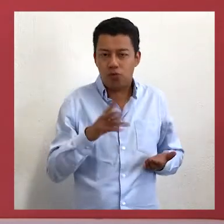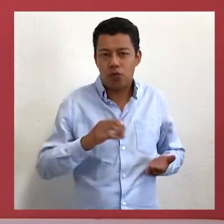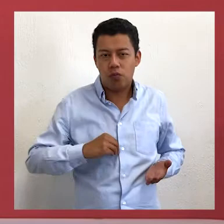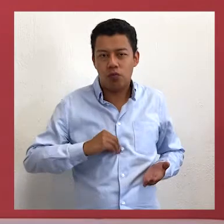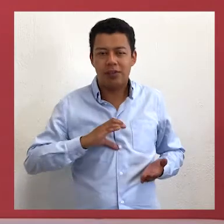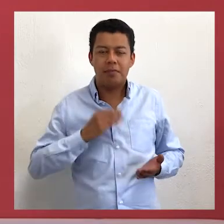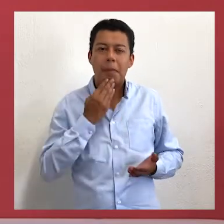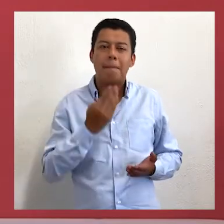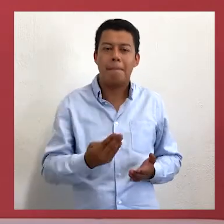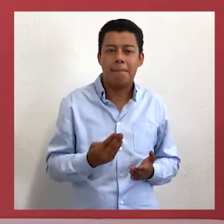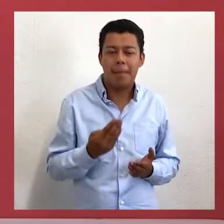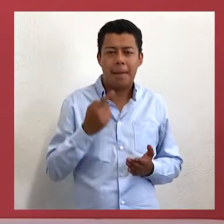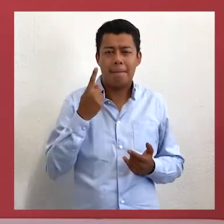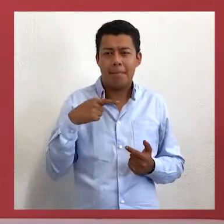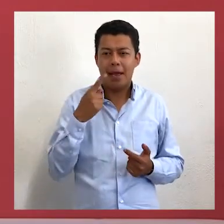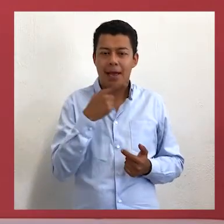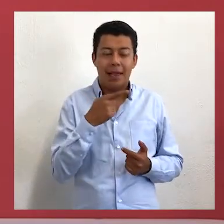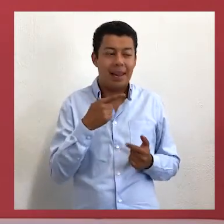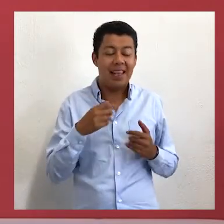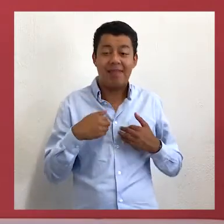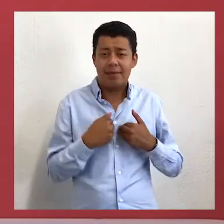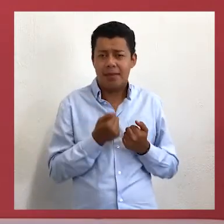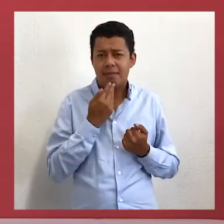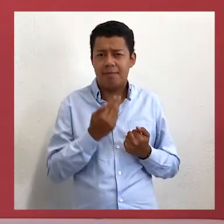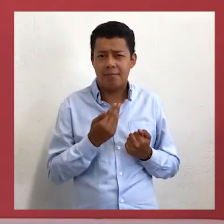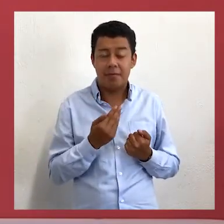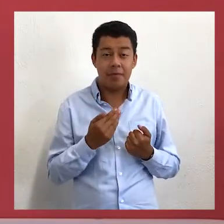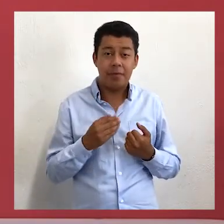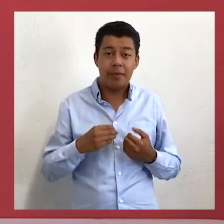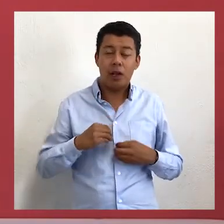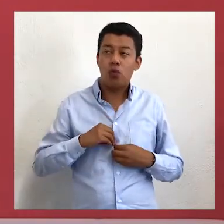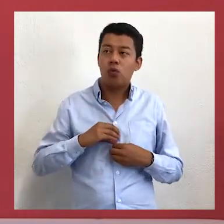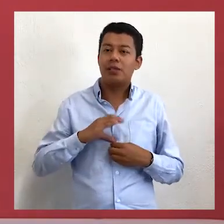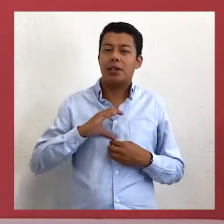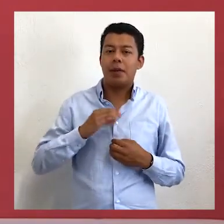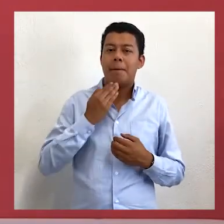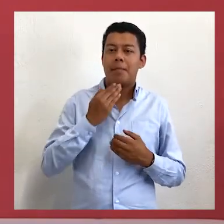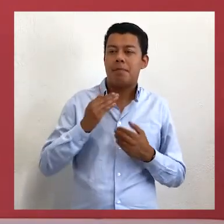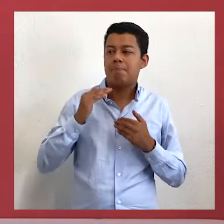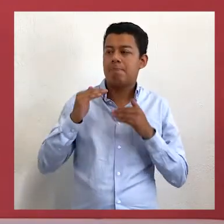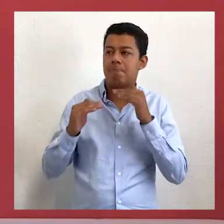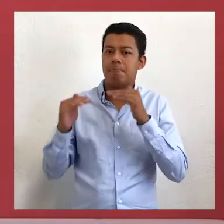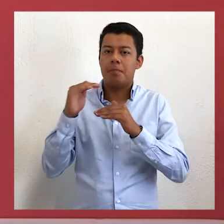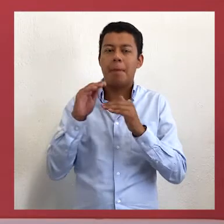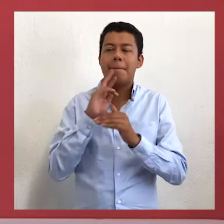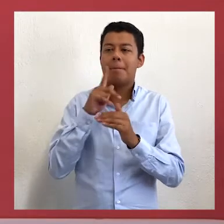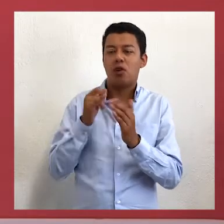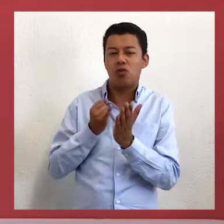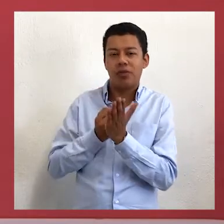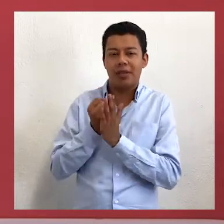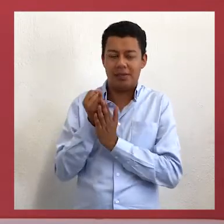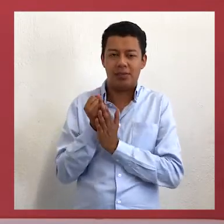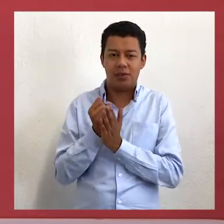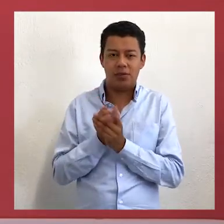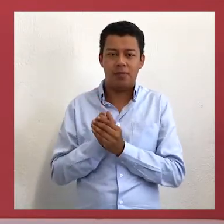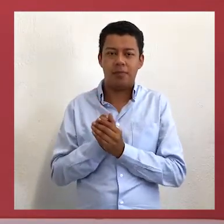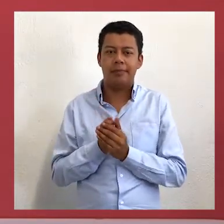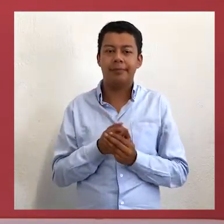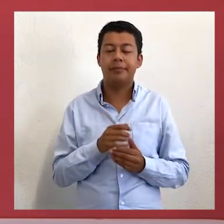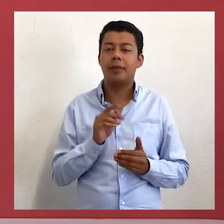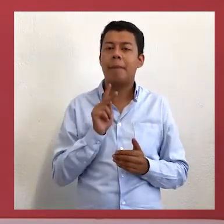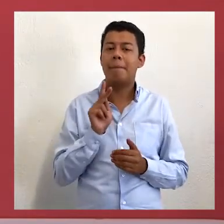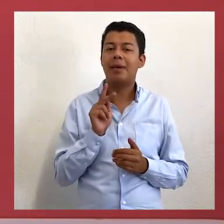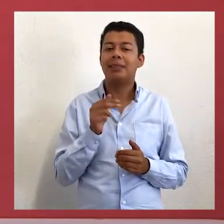idea de crecimiento, de fortalecer el autoestima del adolescente. Al parecer, nosotros como